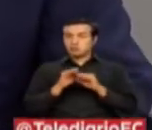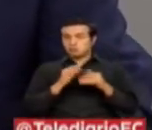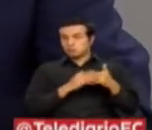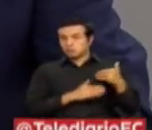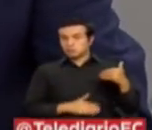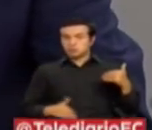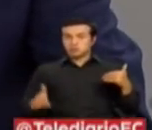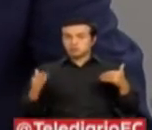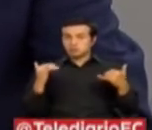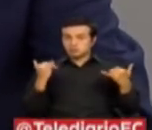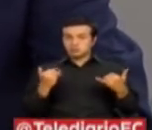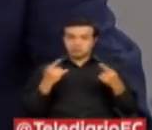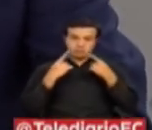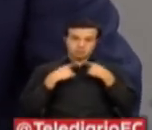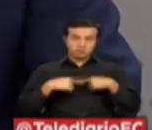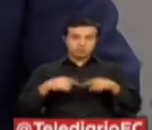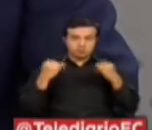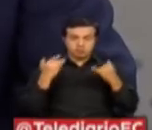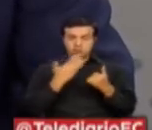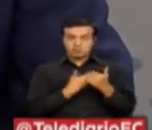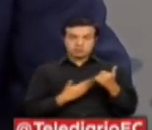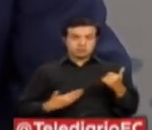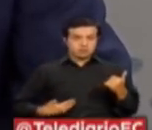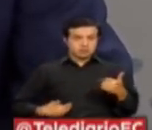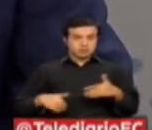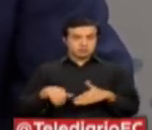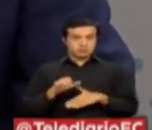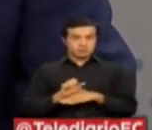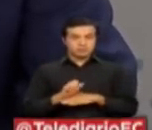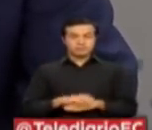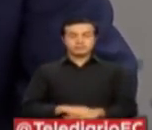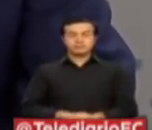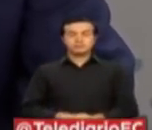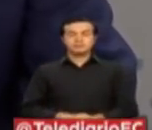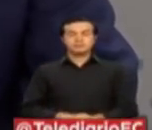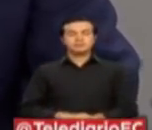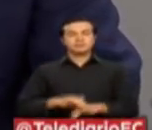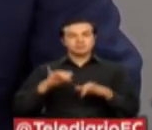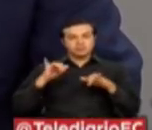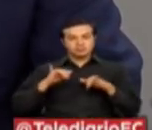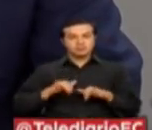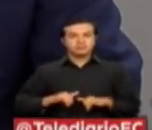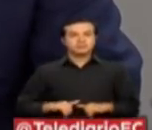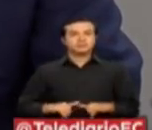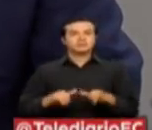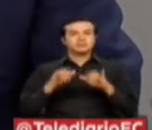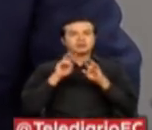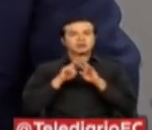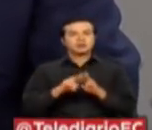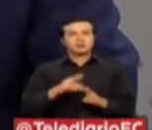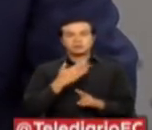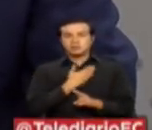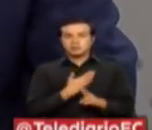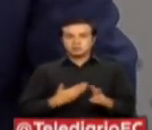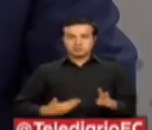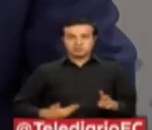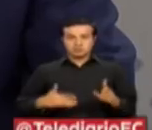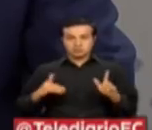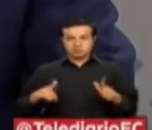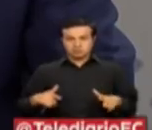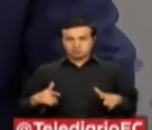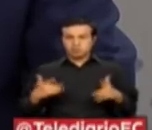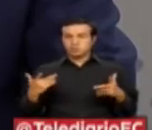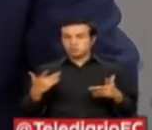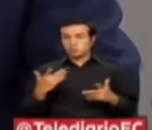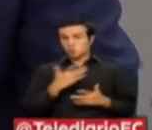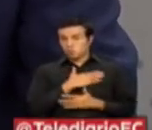cierto, el mensaje de hoy del presidente de la República. Continuamos con la revisión del presidente Lenín Moreno.